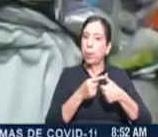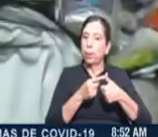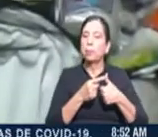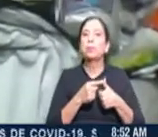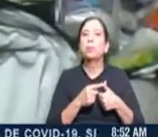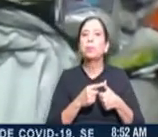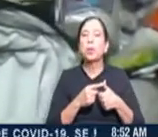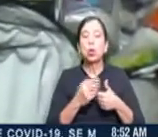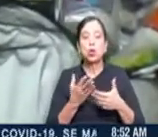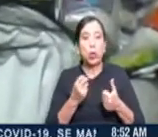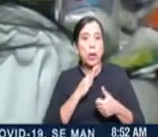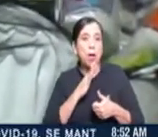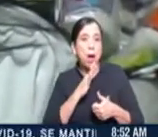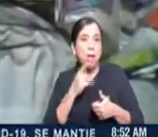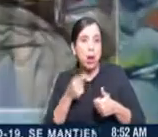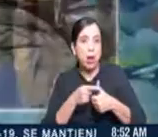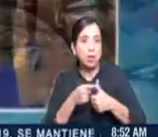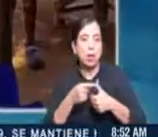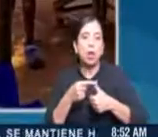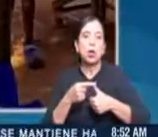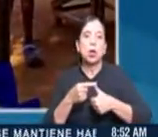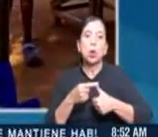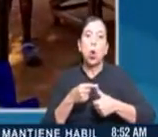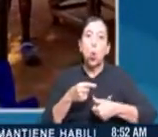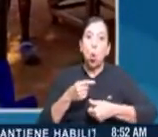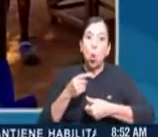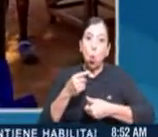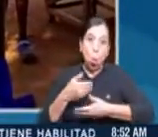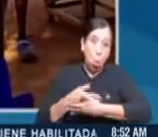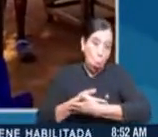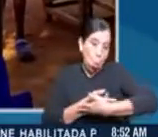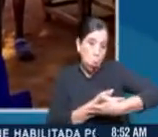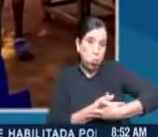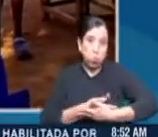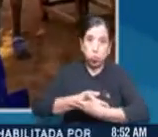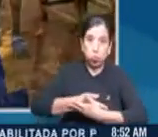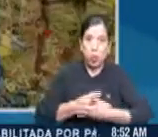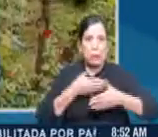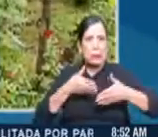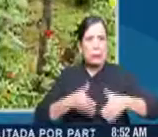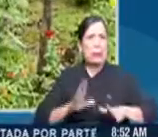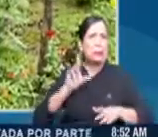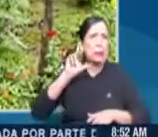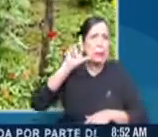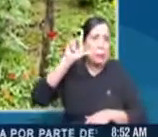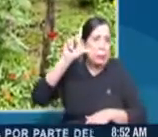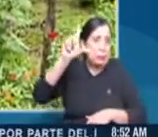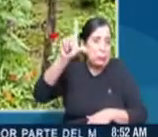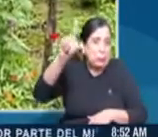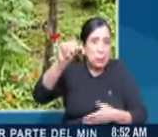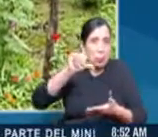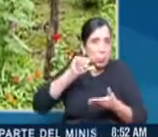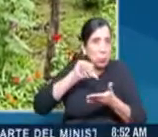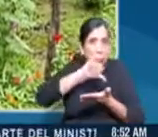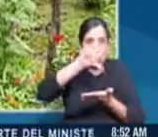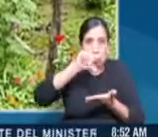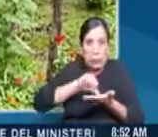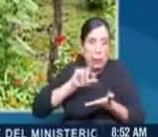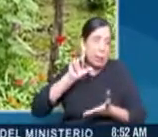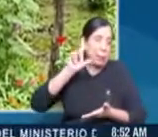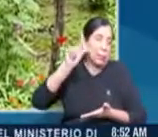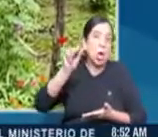que informarles es un caso de un bebé que nació en un lugar alejado de Santiago, como a más o